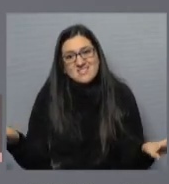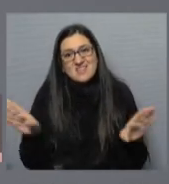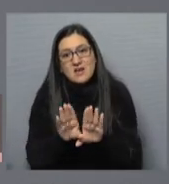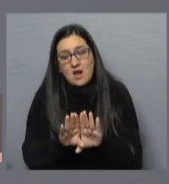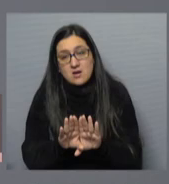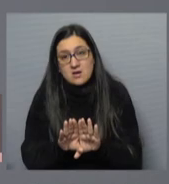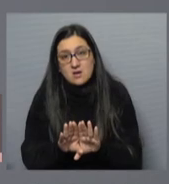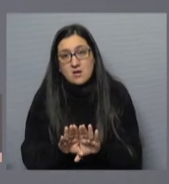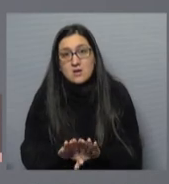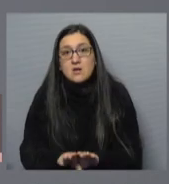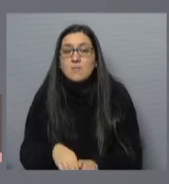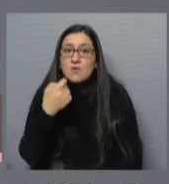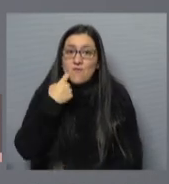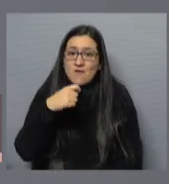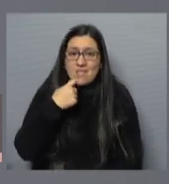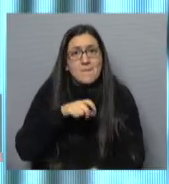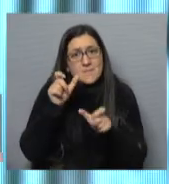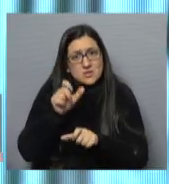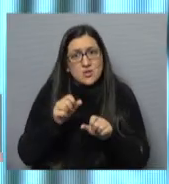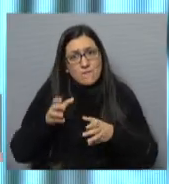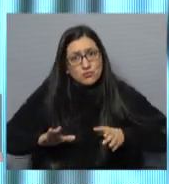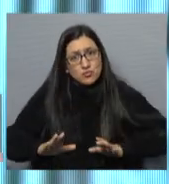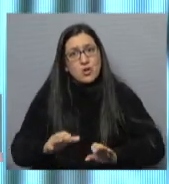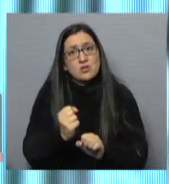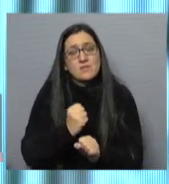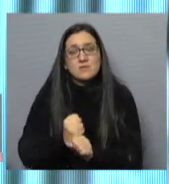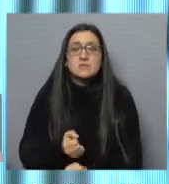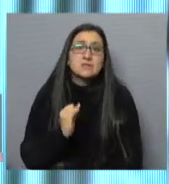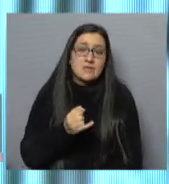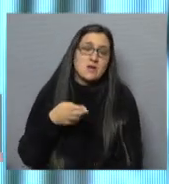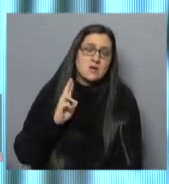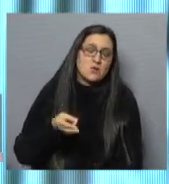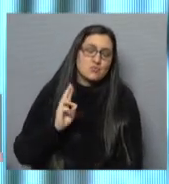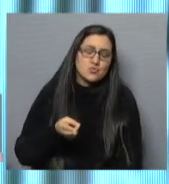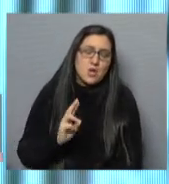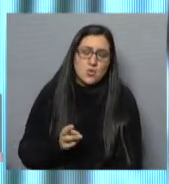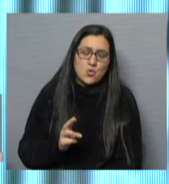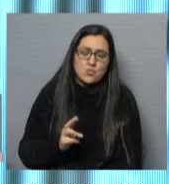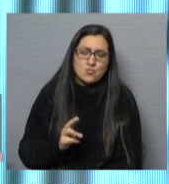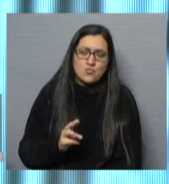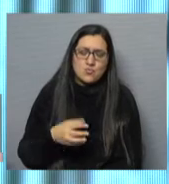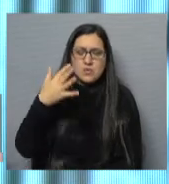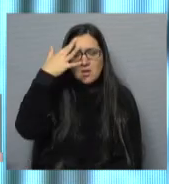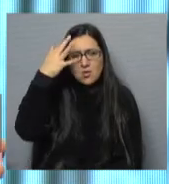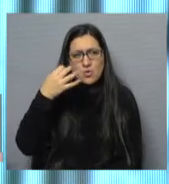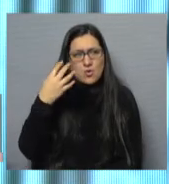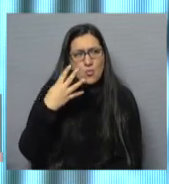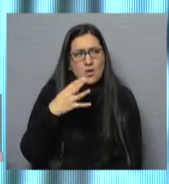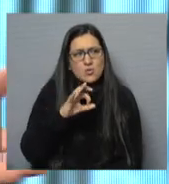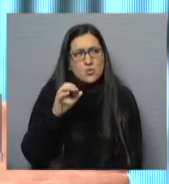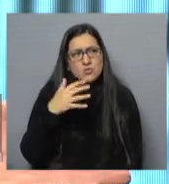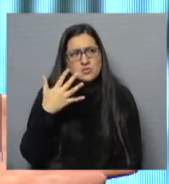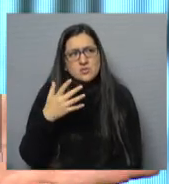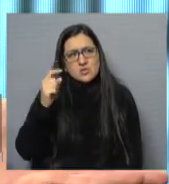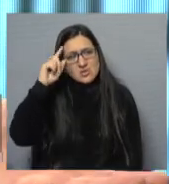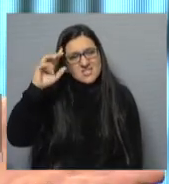yendo a esto, faltan recursos humanos. Sí. Renunciaron un número, creo que 4 o 5